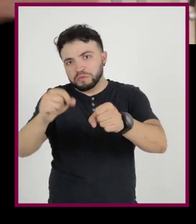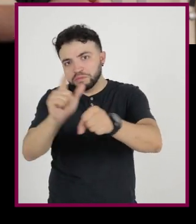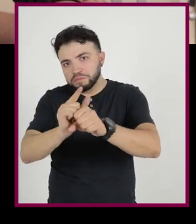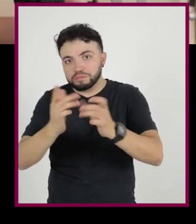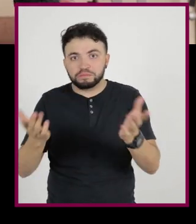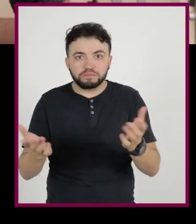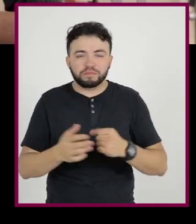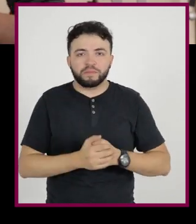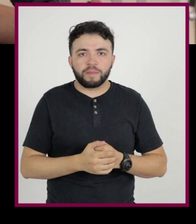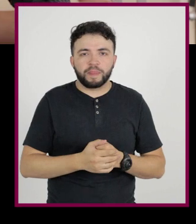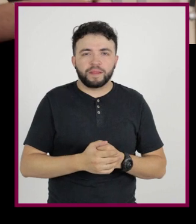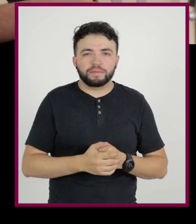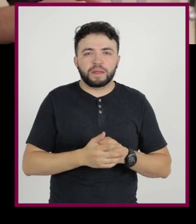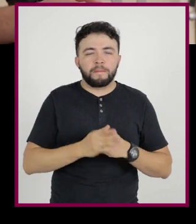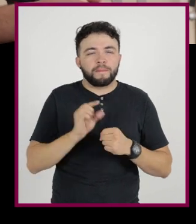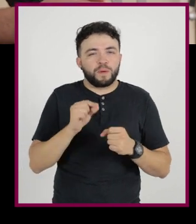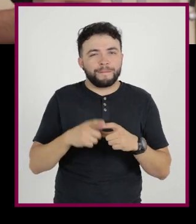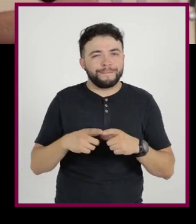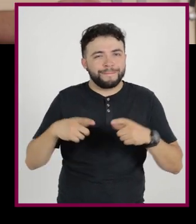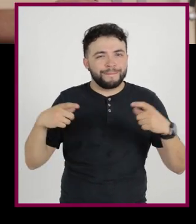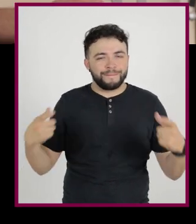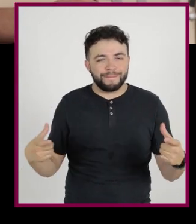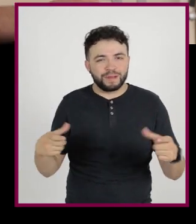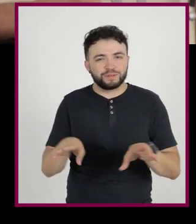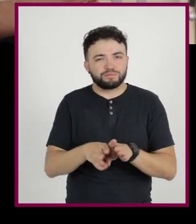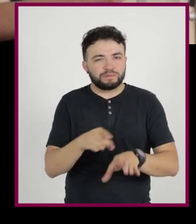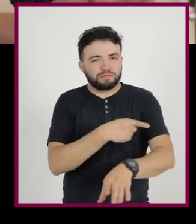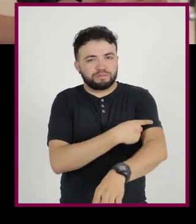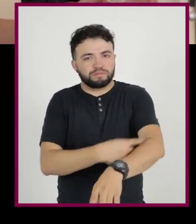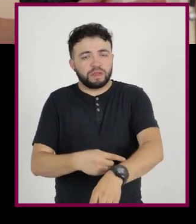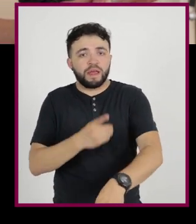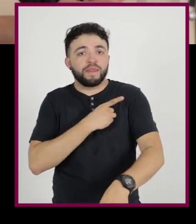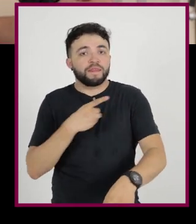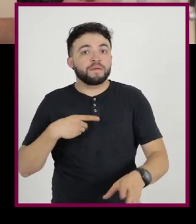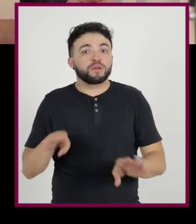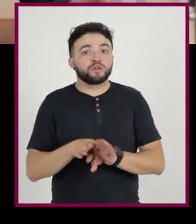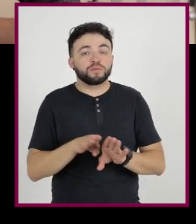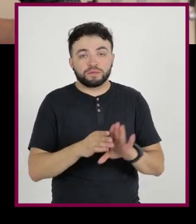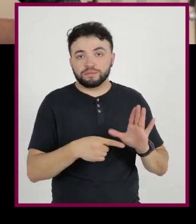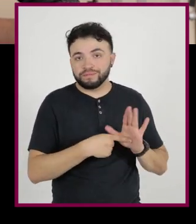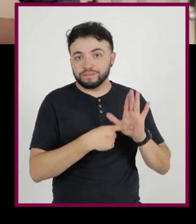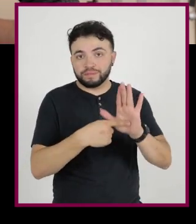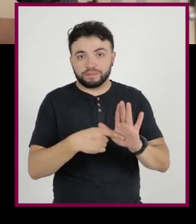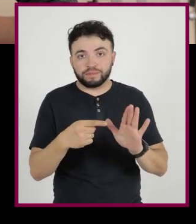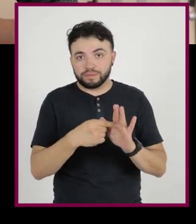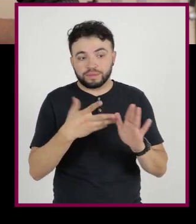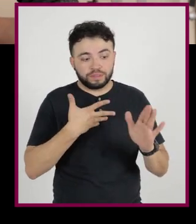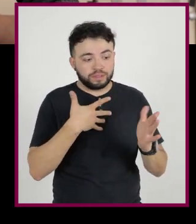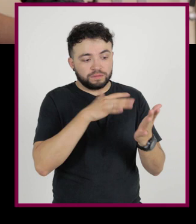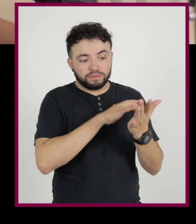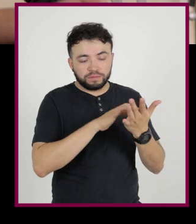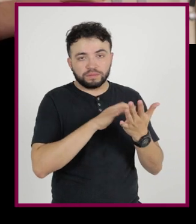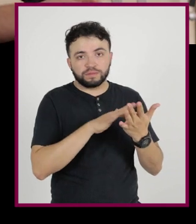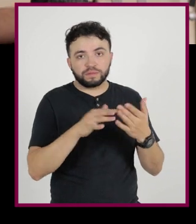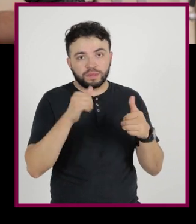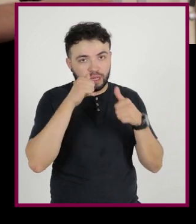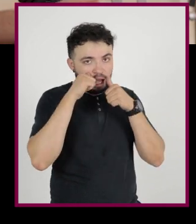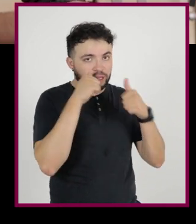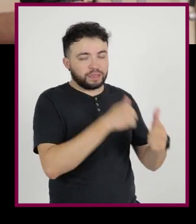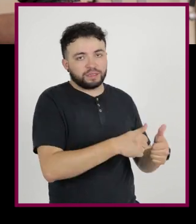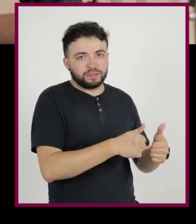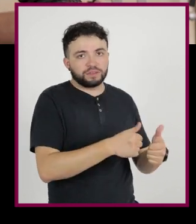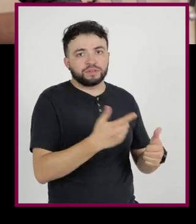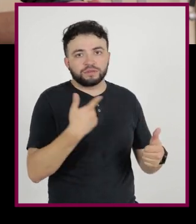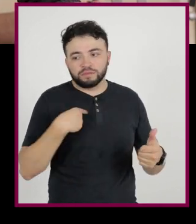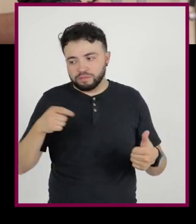cultura y sociedad. A grandes rasgos, el análisis literario debe demostrar que se leyó el texto con atención. Se debe dar su contexto, su